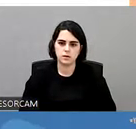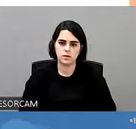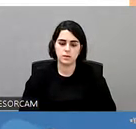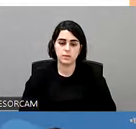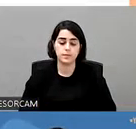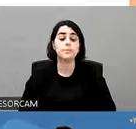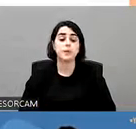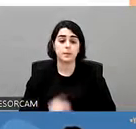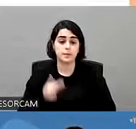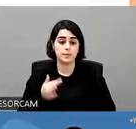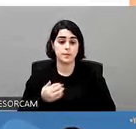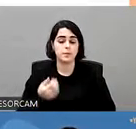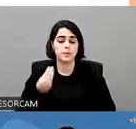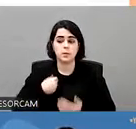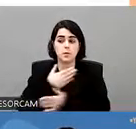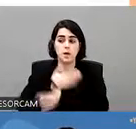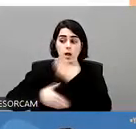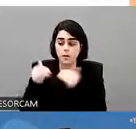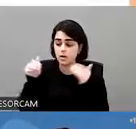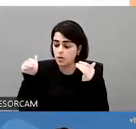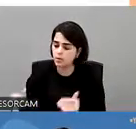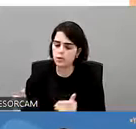Y no centrarnos en la discapacidad.